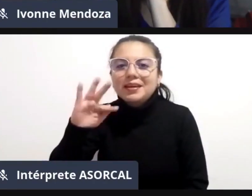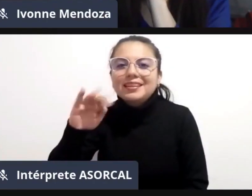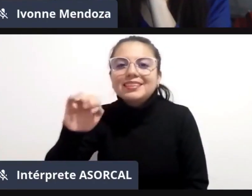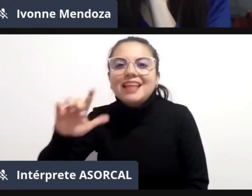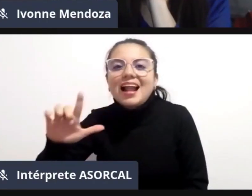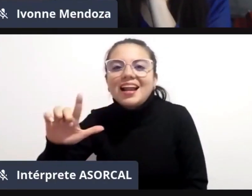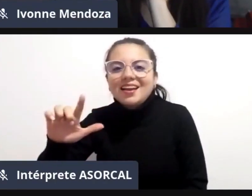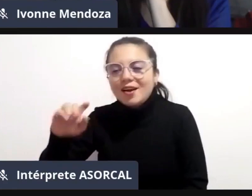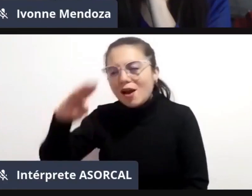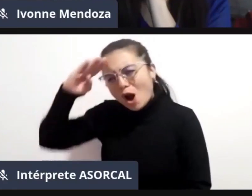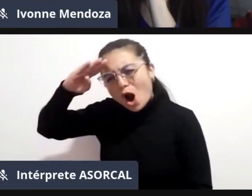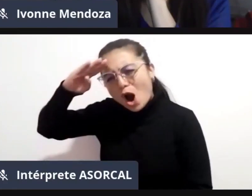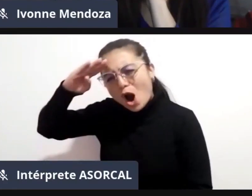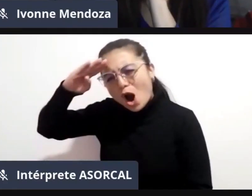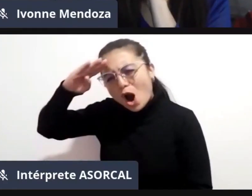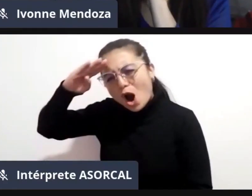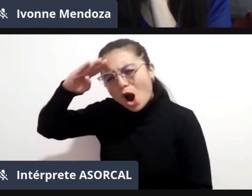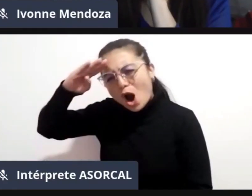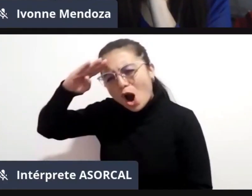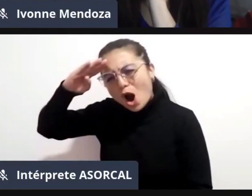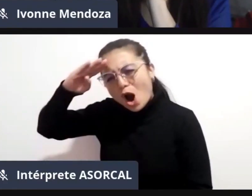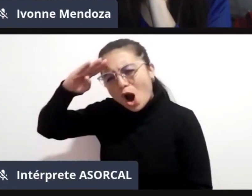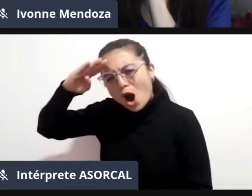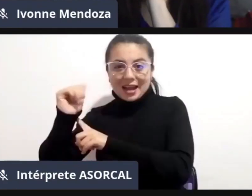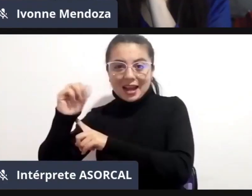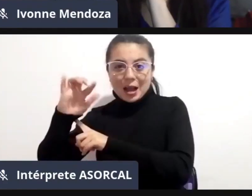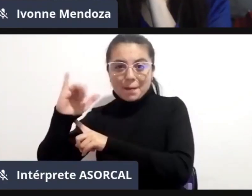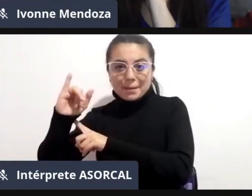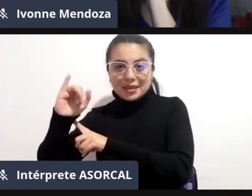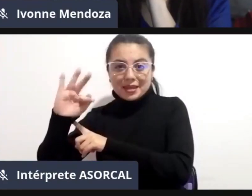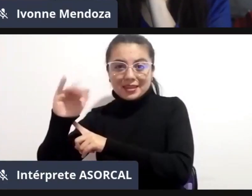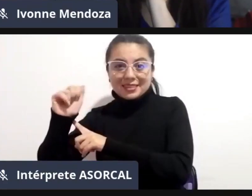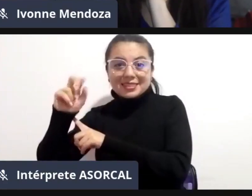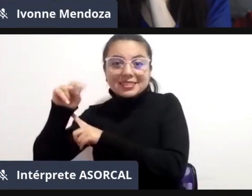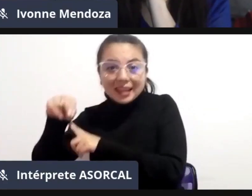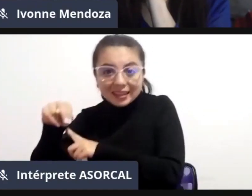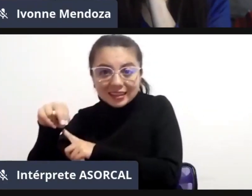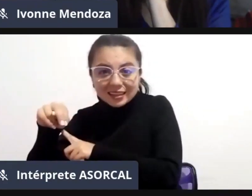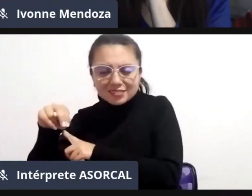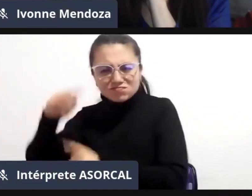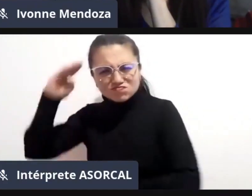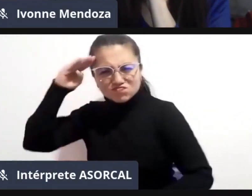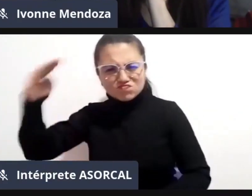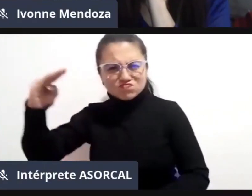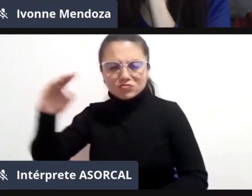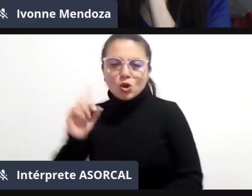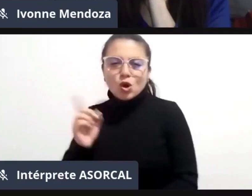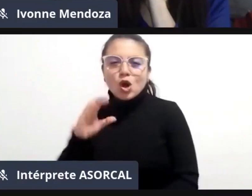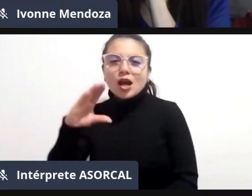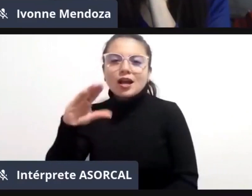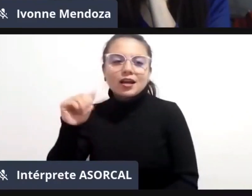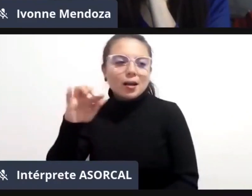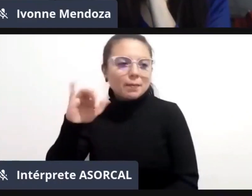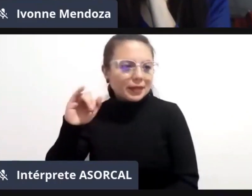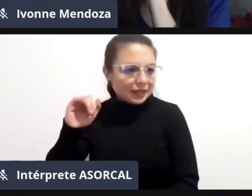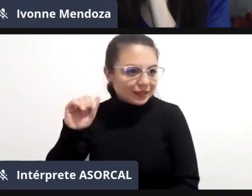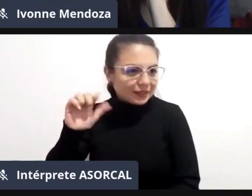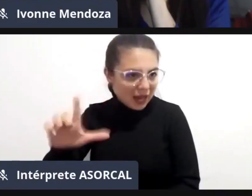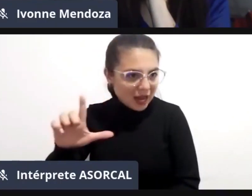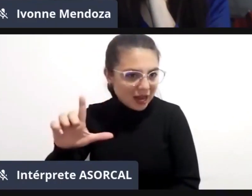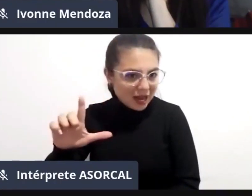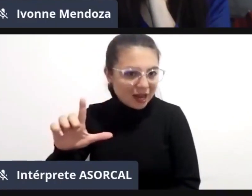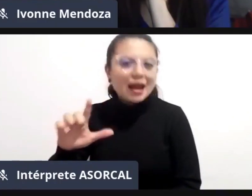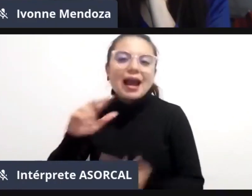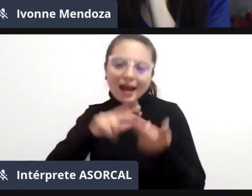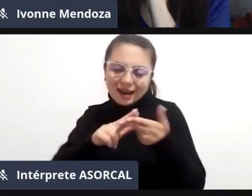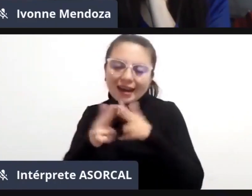eso decía del sometimiento de las instituciones al gran capital terrateniente de esos tiempos. Quiero decir